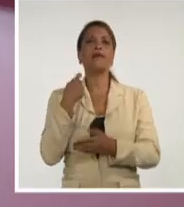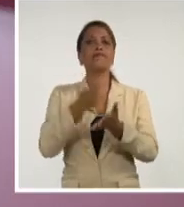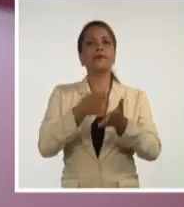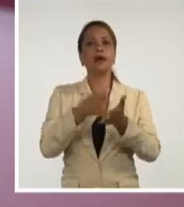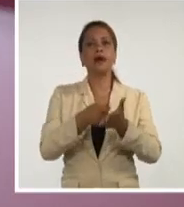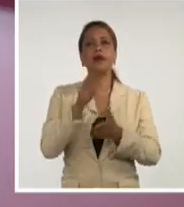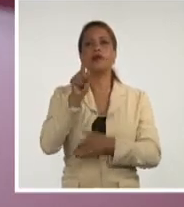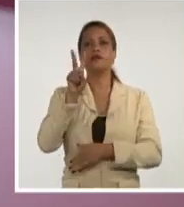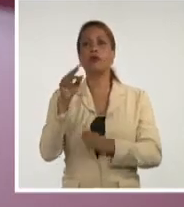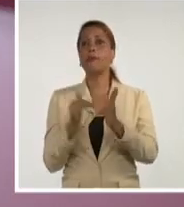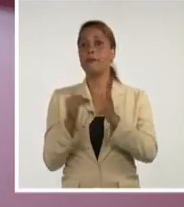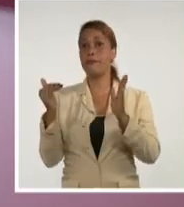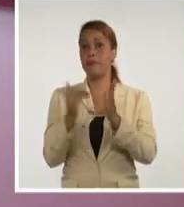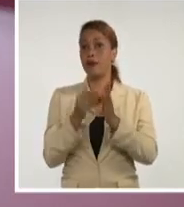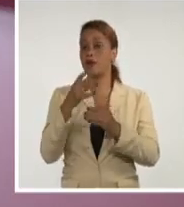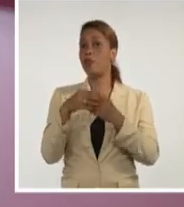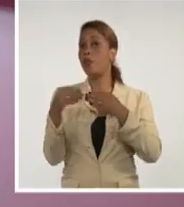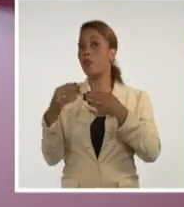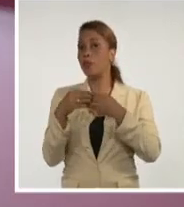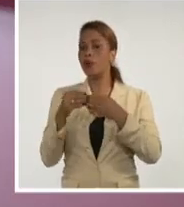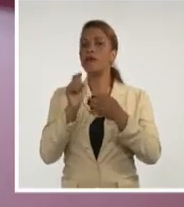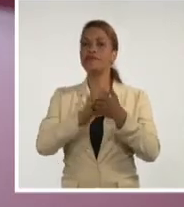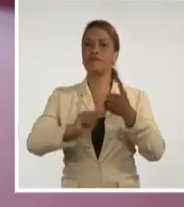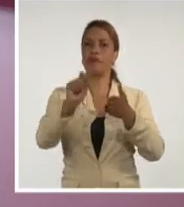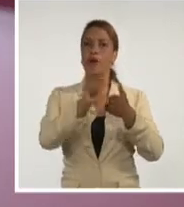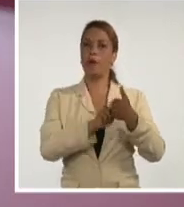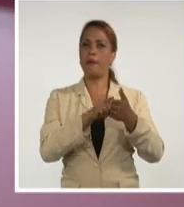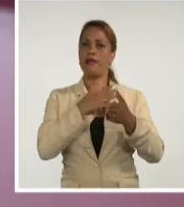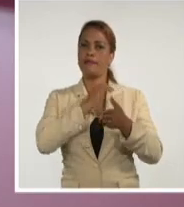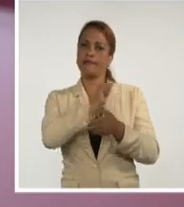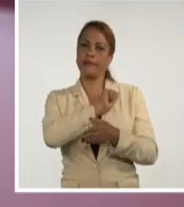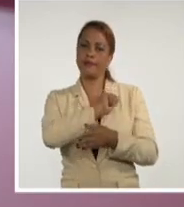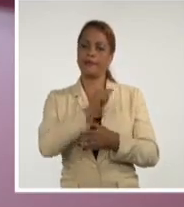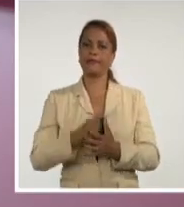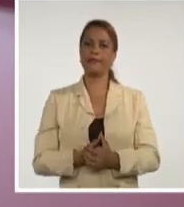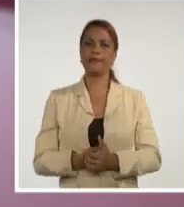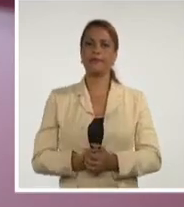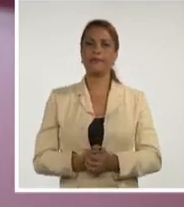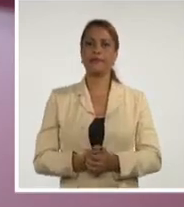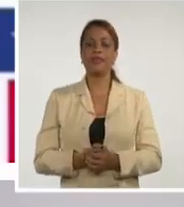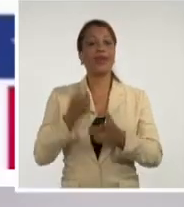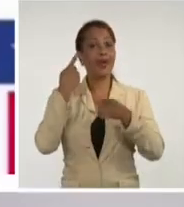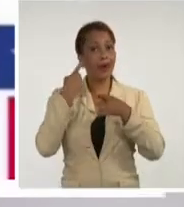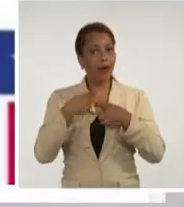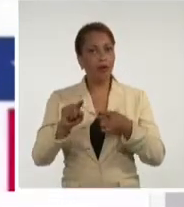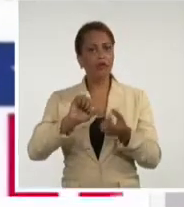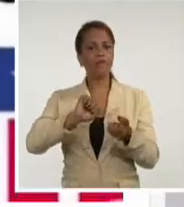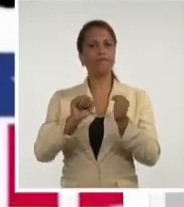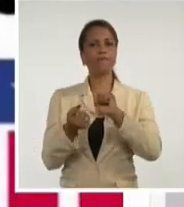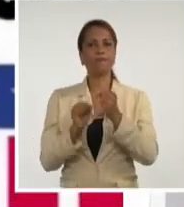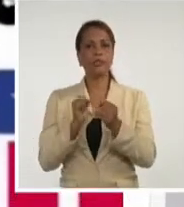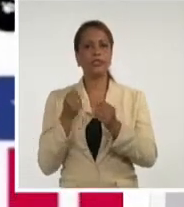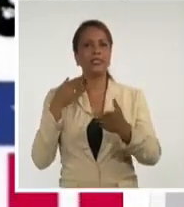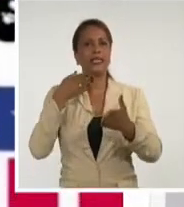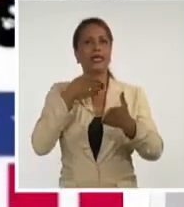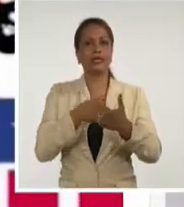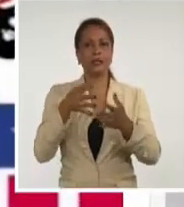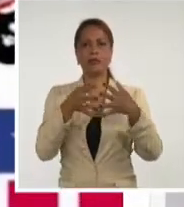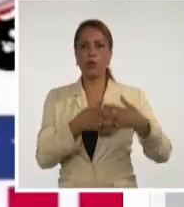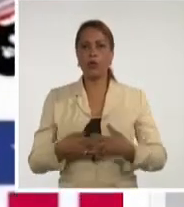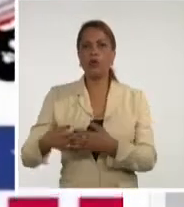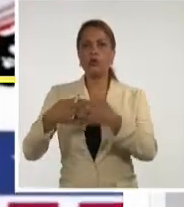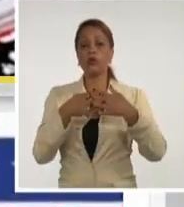para premiar los planes de actividades de supuesta promoción de la democracia. Esta es otra de las maniobras injerencistas junto a la